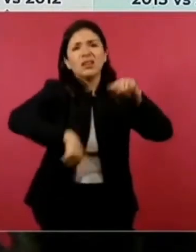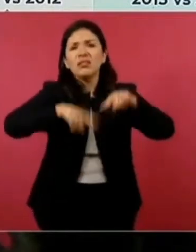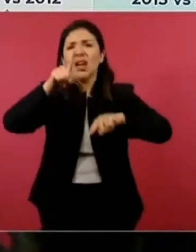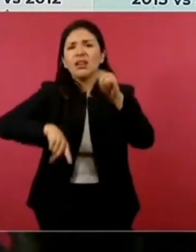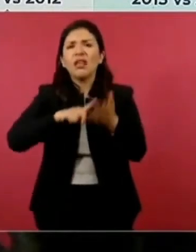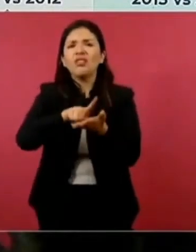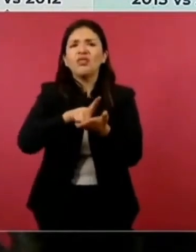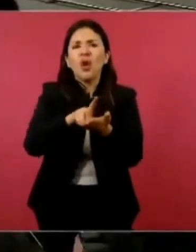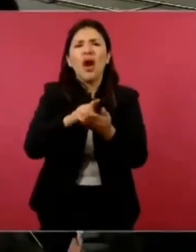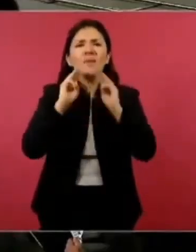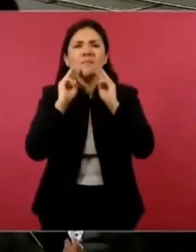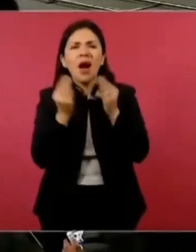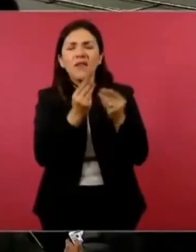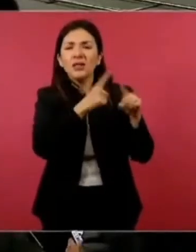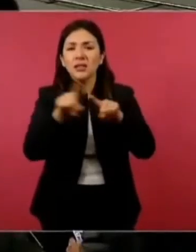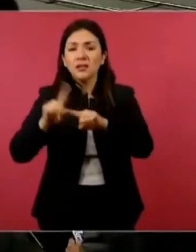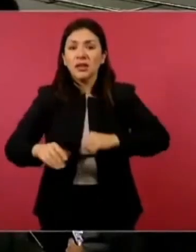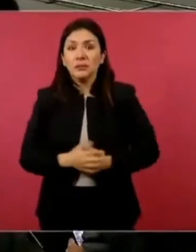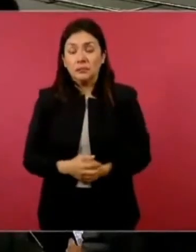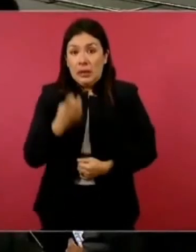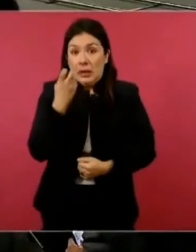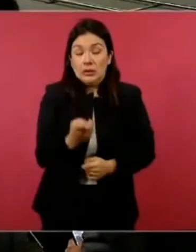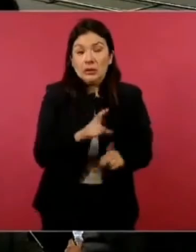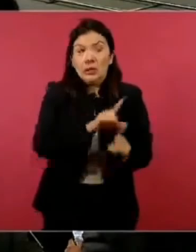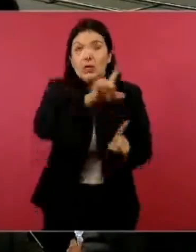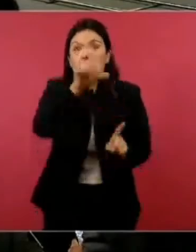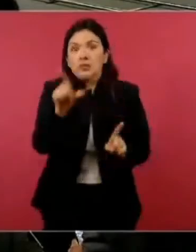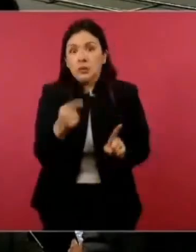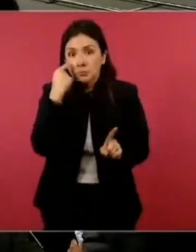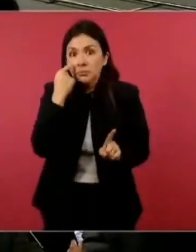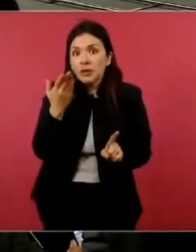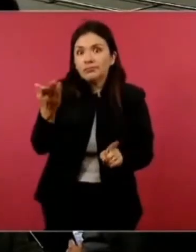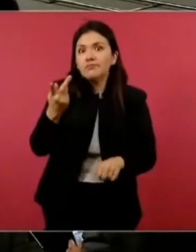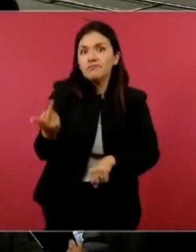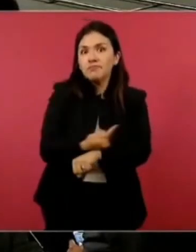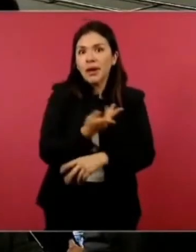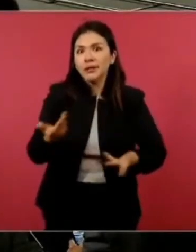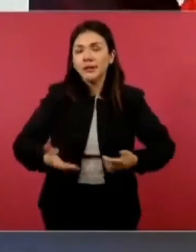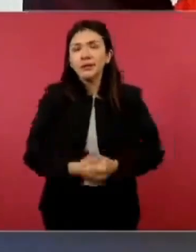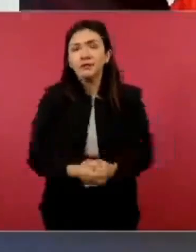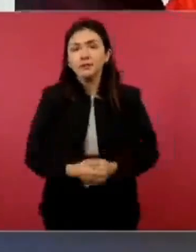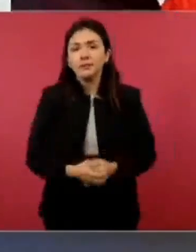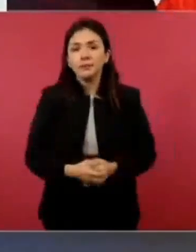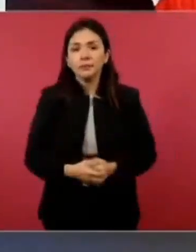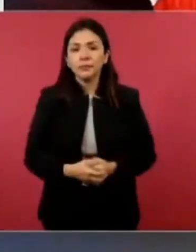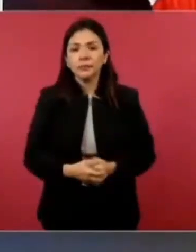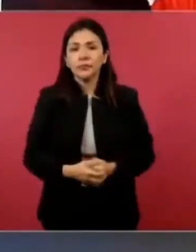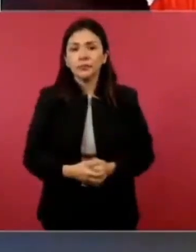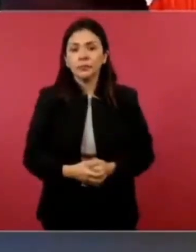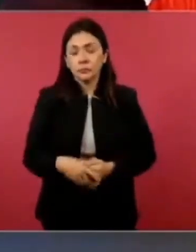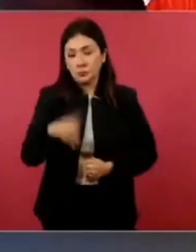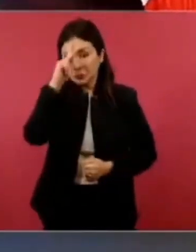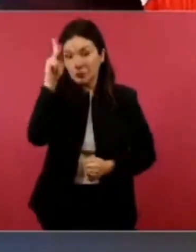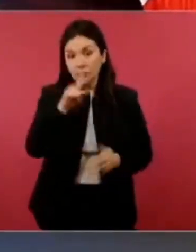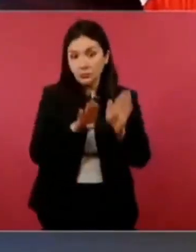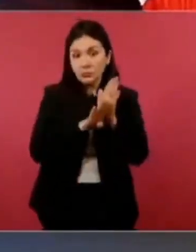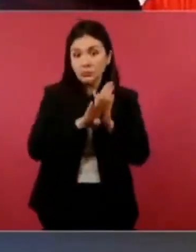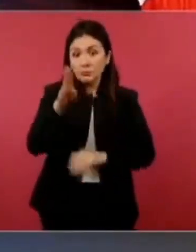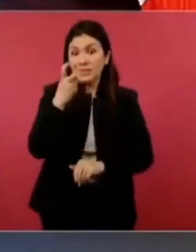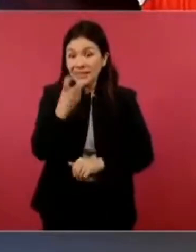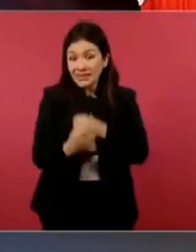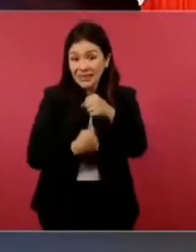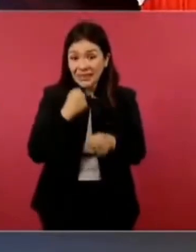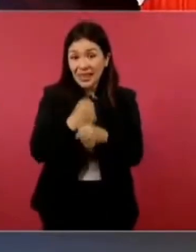Guerra y miren lo que provoca este este